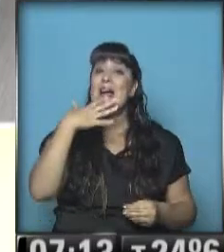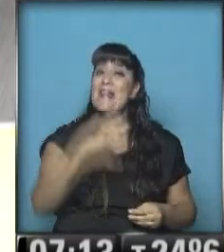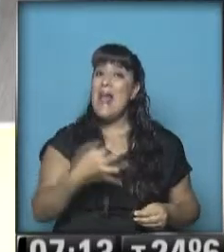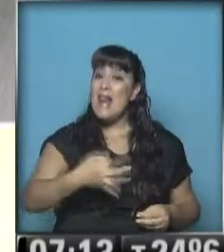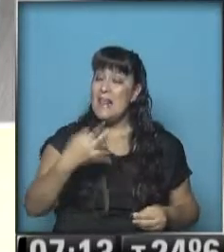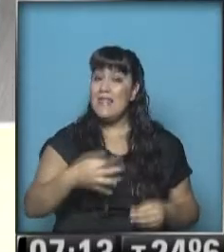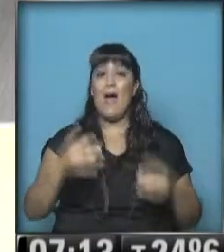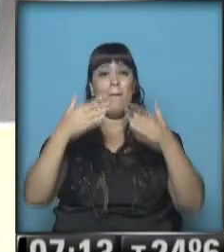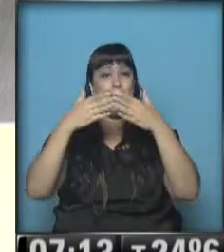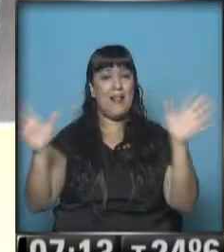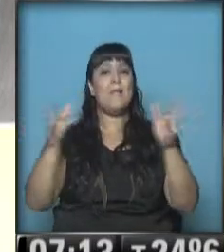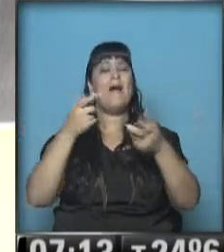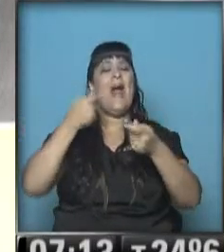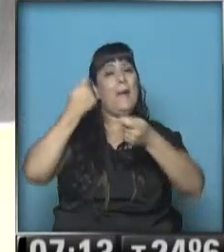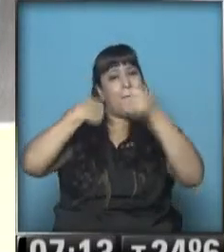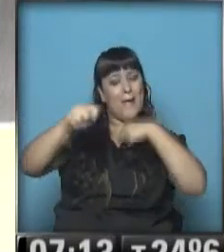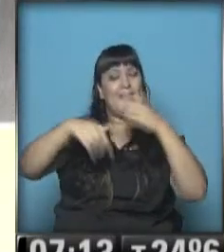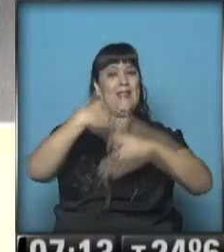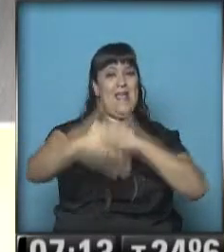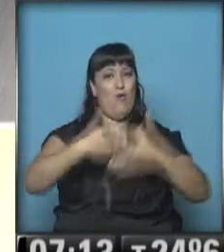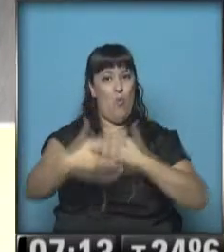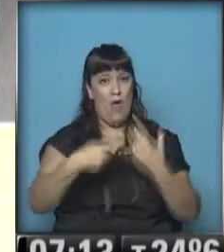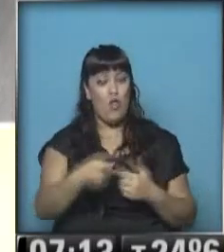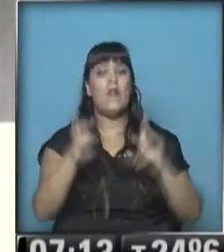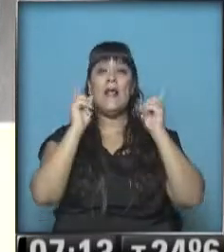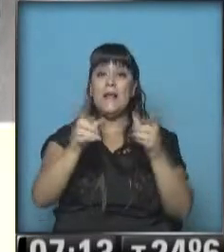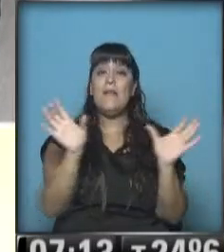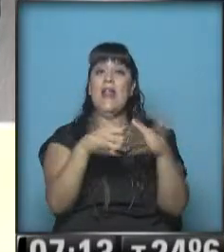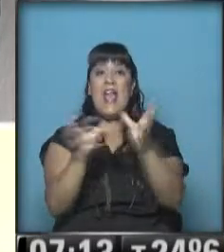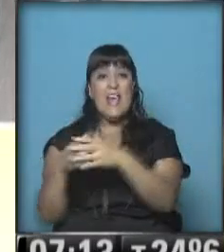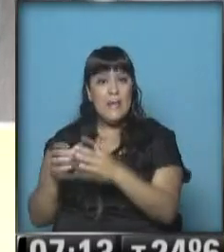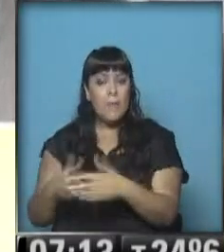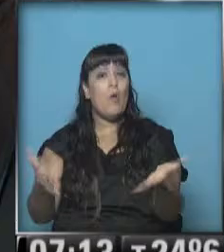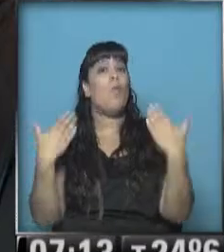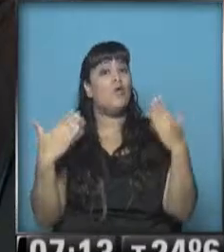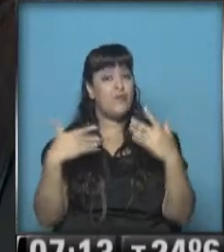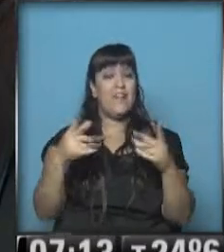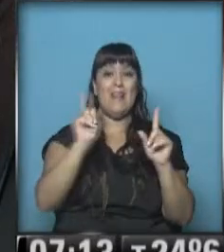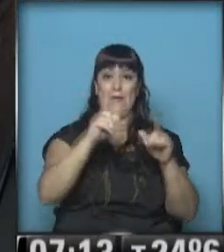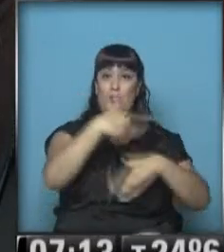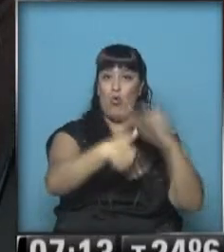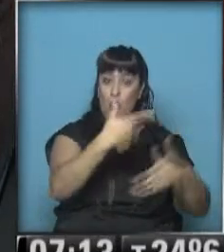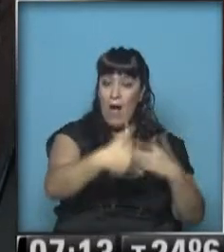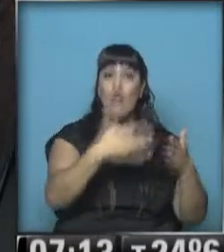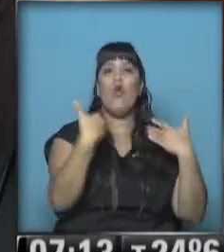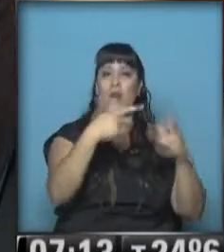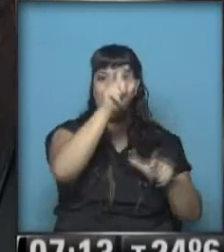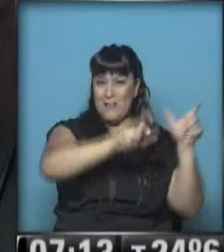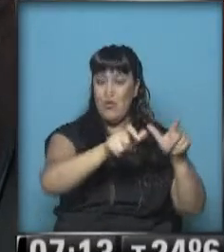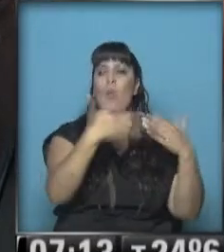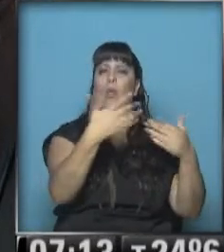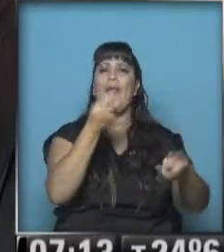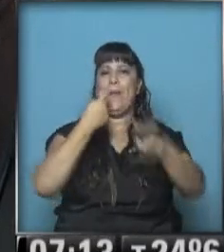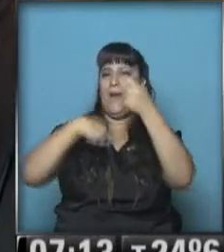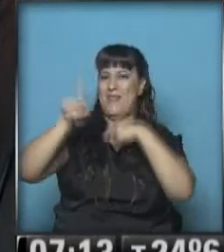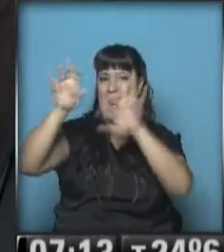la apertura de los mercados en Europa y la posibilidad que van a tener los equipos de vender a sus jugadores, sus productos.